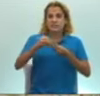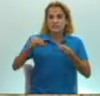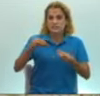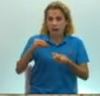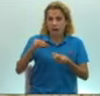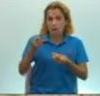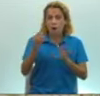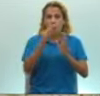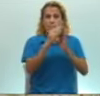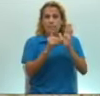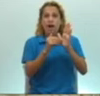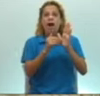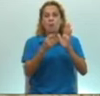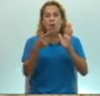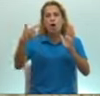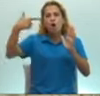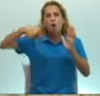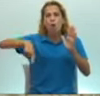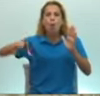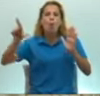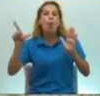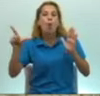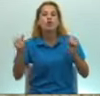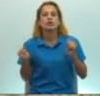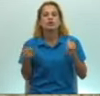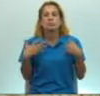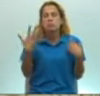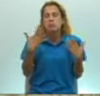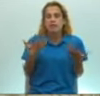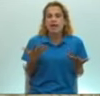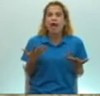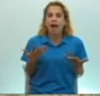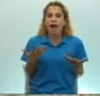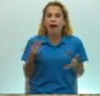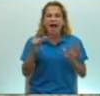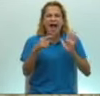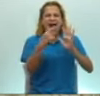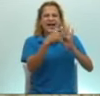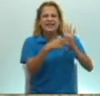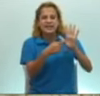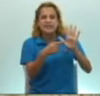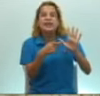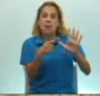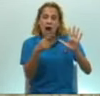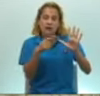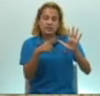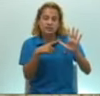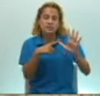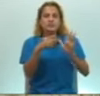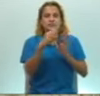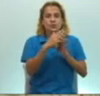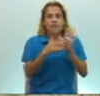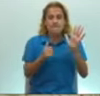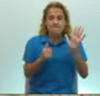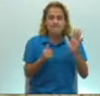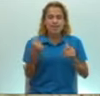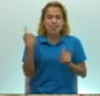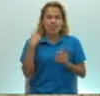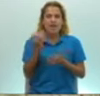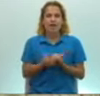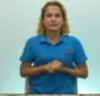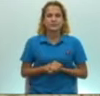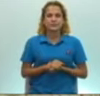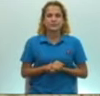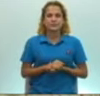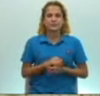el mes Quintilis por el de julio en honor a su persona. Quintilis porque en aquel momento era el quinto mes del año. Entonces